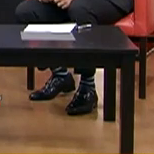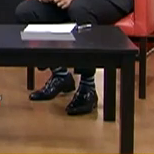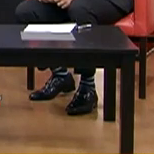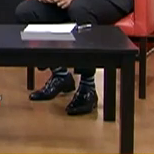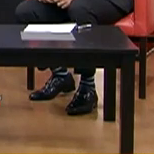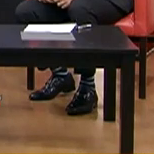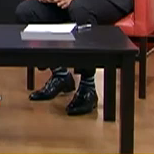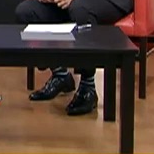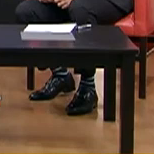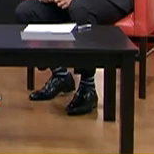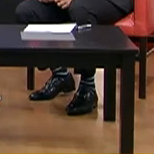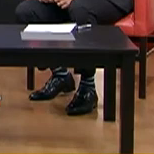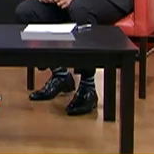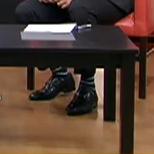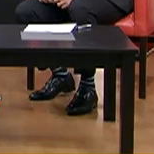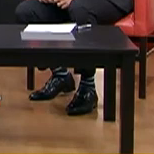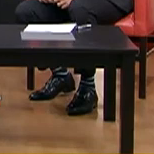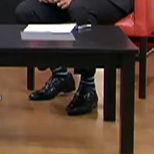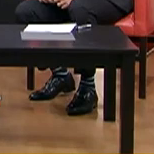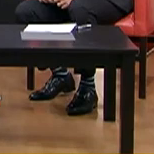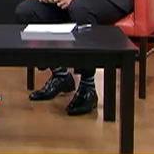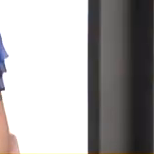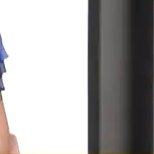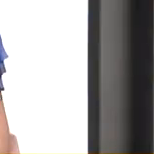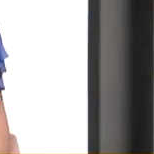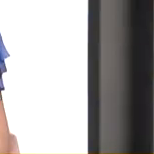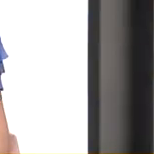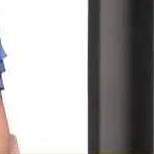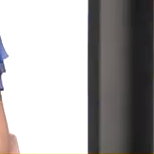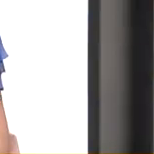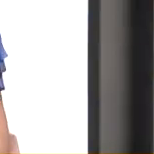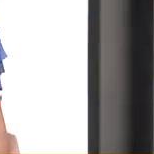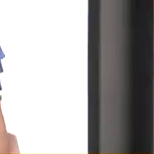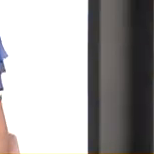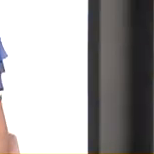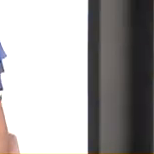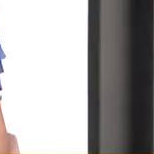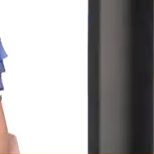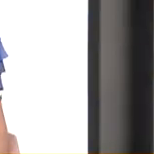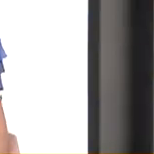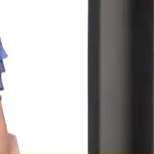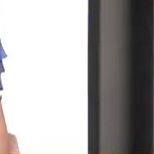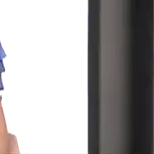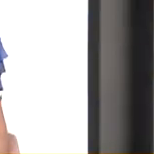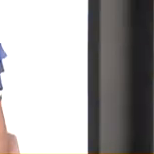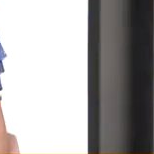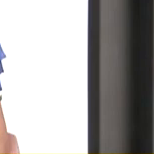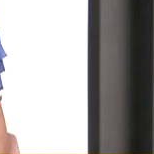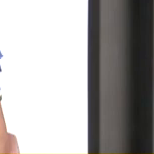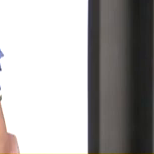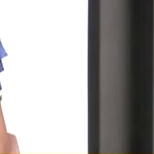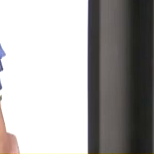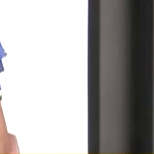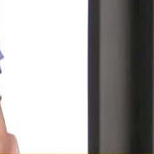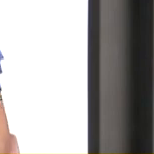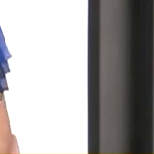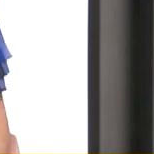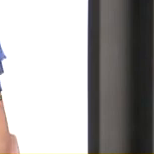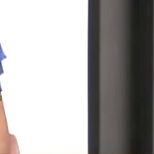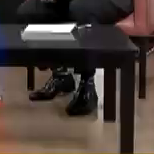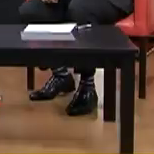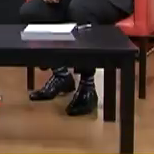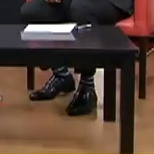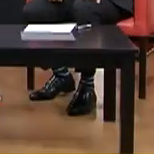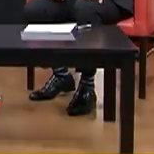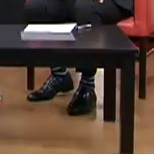cordialmente invitados. Va a ser en el Centro Médico Siglo XXI, y en la página del archivo también pueden tener la información del evento. Así